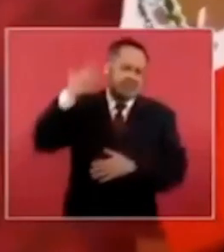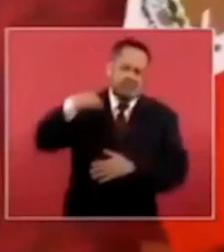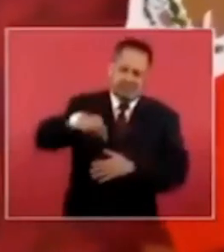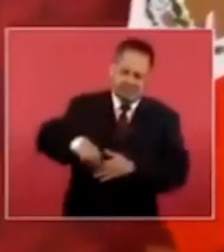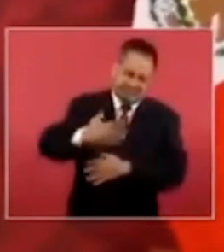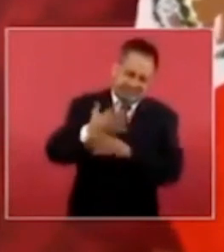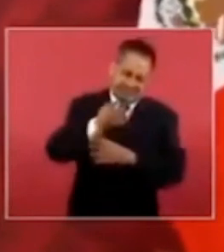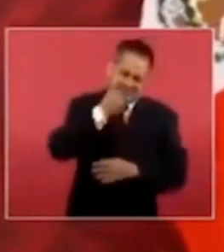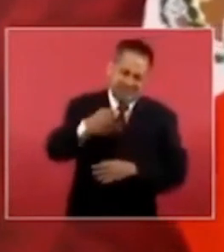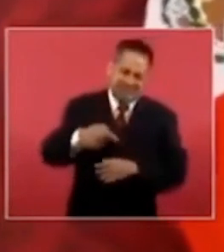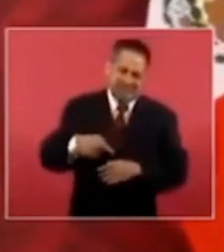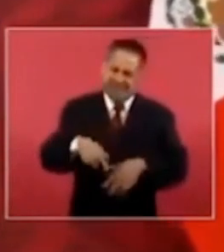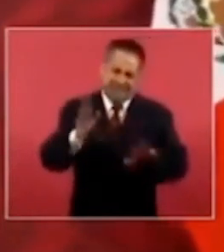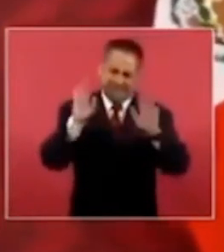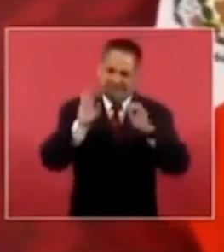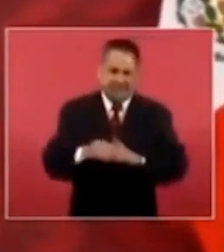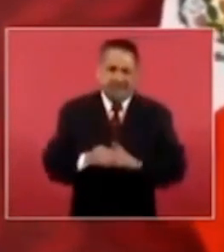Tenía mucha fuerza